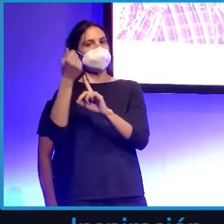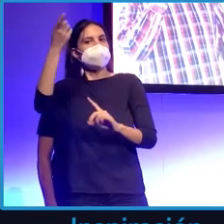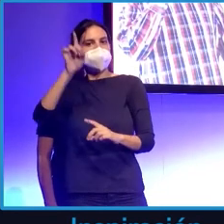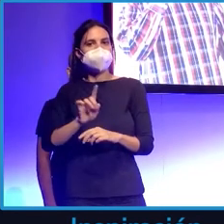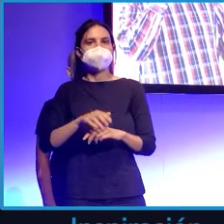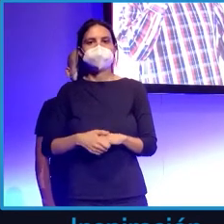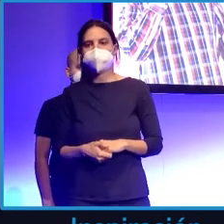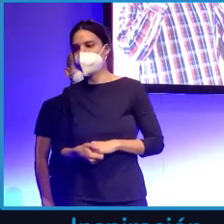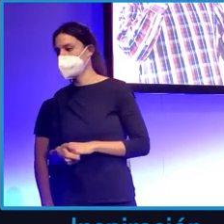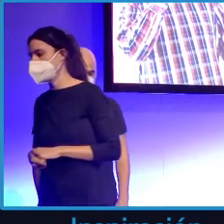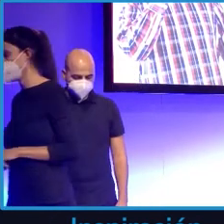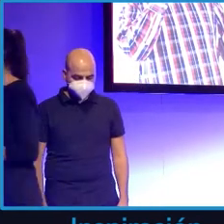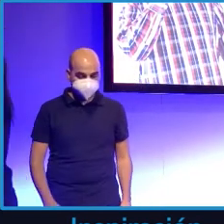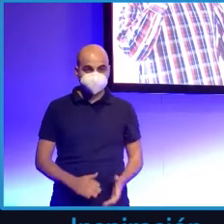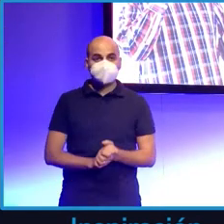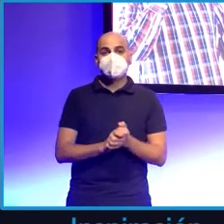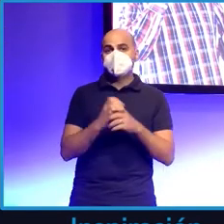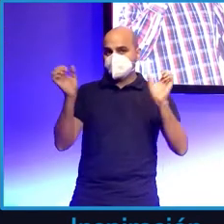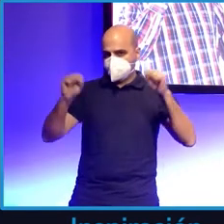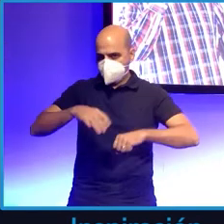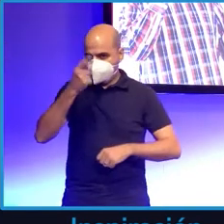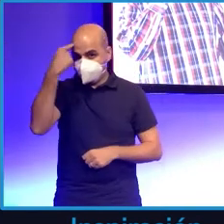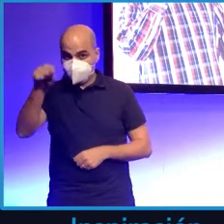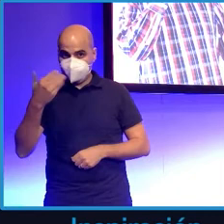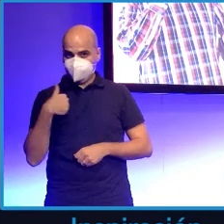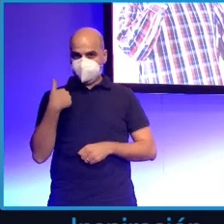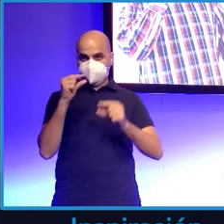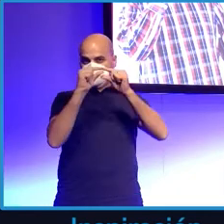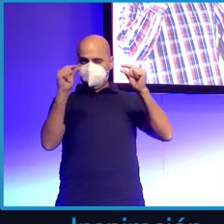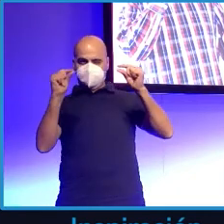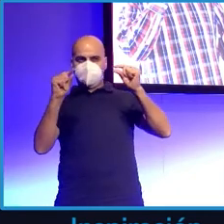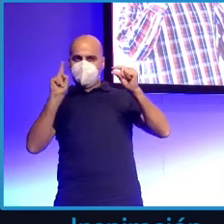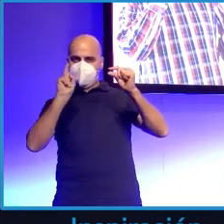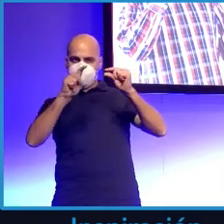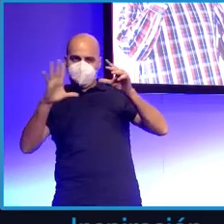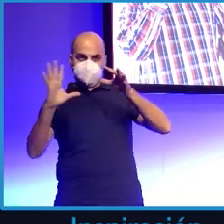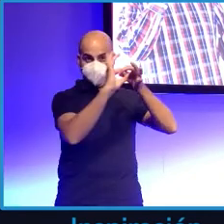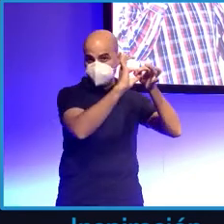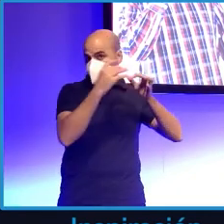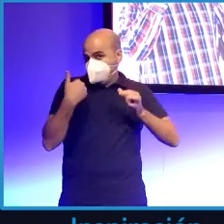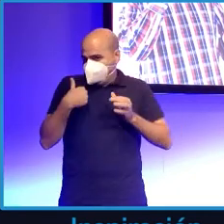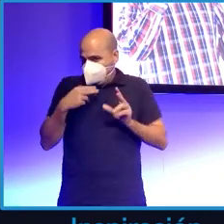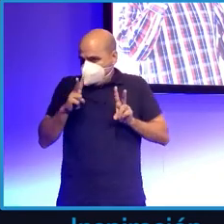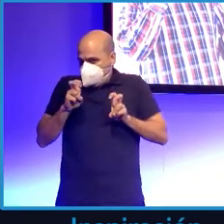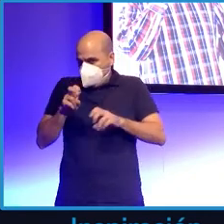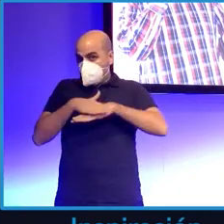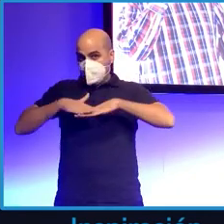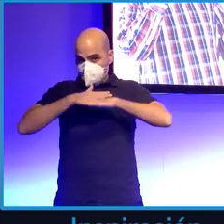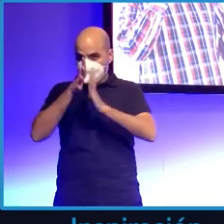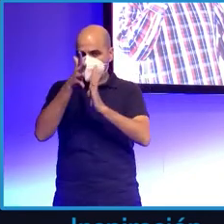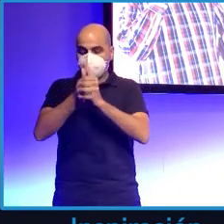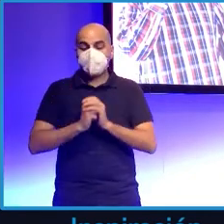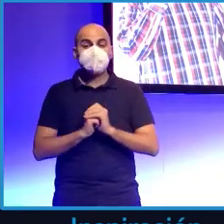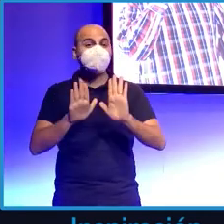trabajo deseo no vale ahora sabemos que es un link para esa es introducción básica pero muy importante cuando trabajamos seo